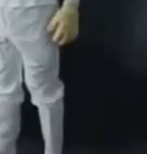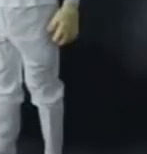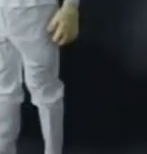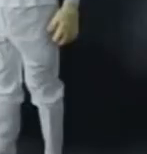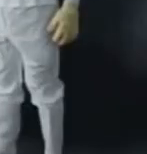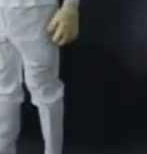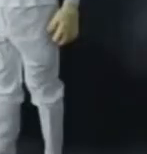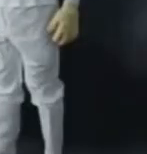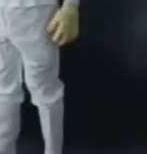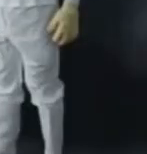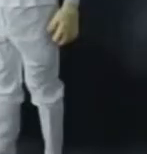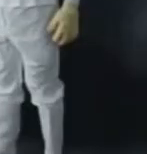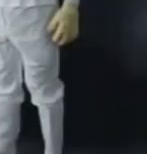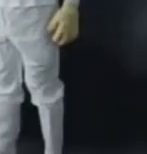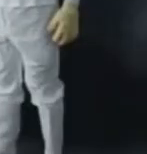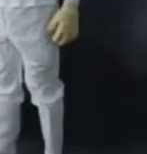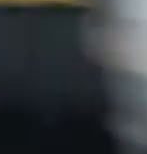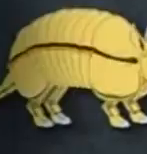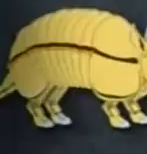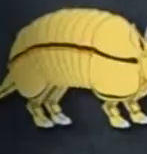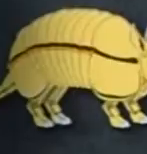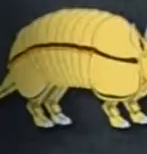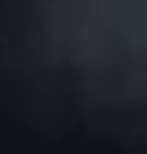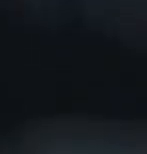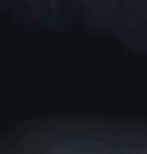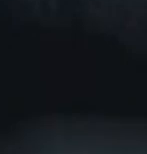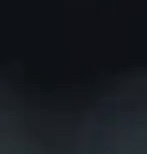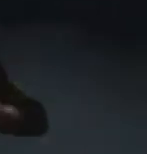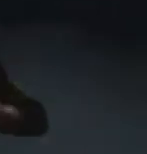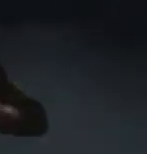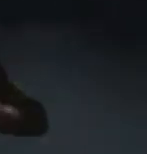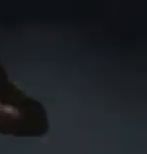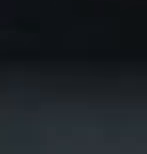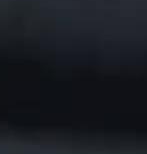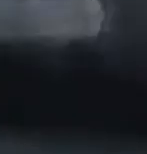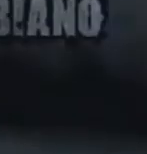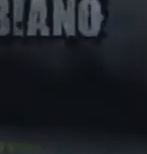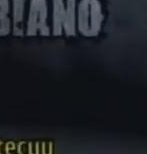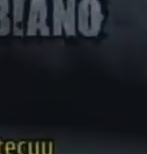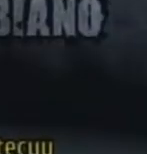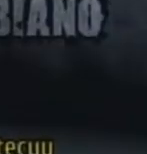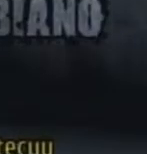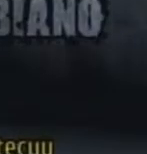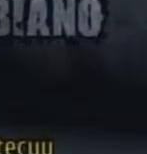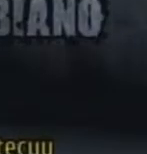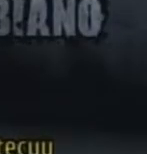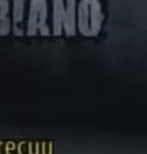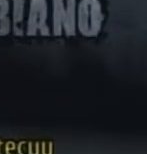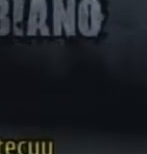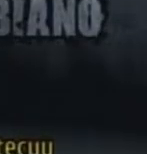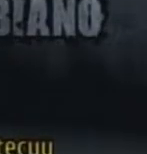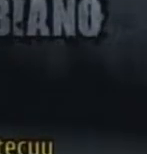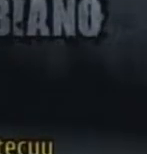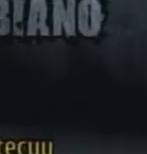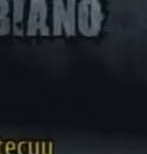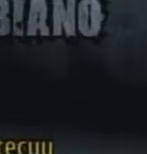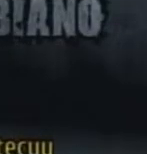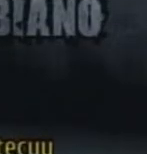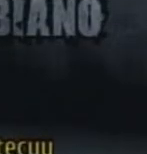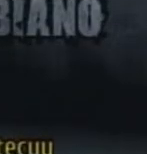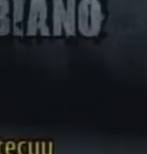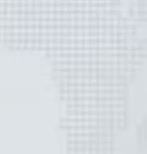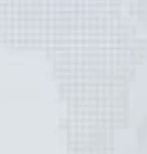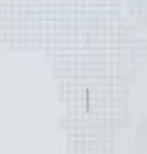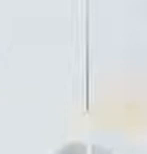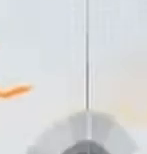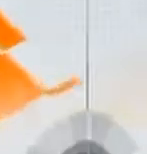Coraza y lo encontrará todo en un solo sitio. Camibusos, jeans, botas de seguridad, todo por 66 mil pesos. 100%